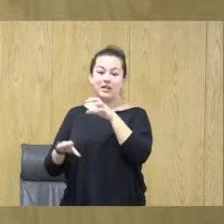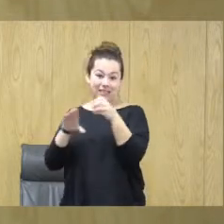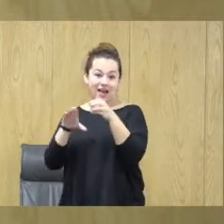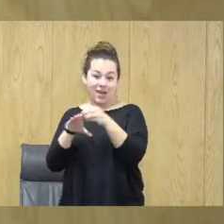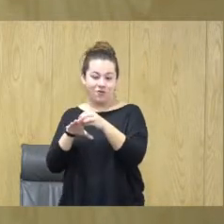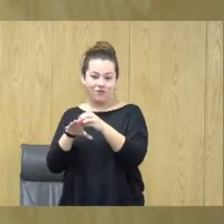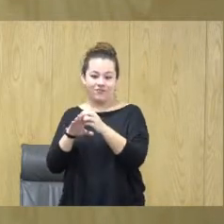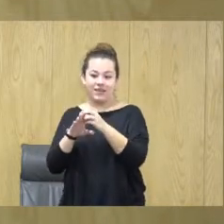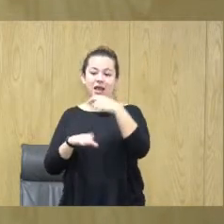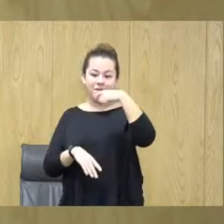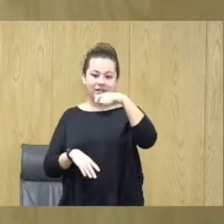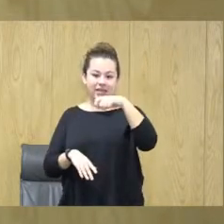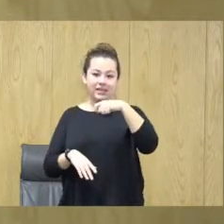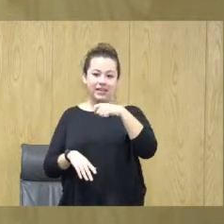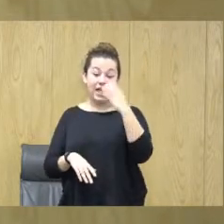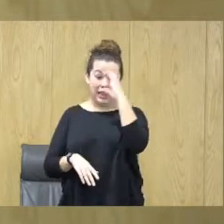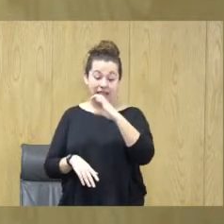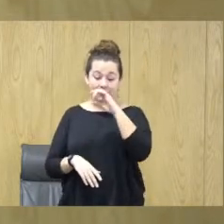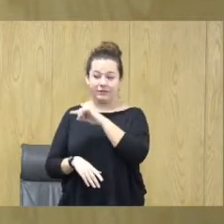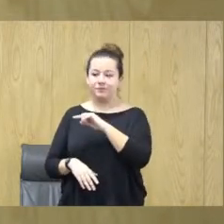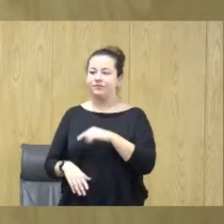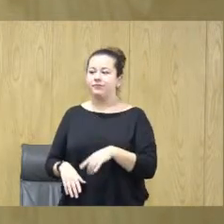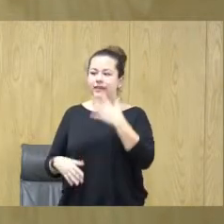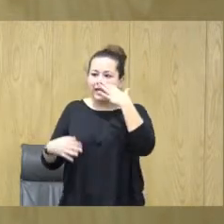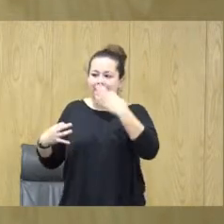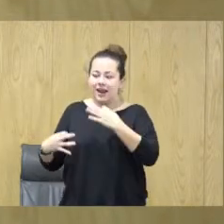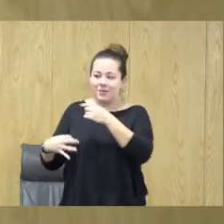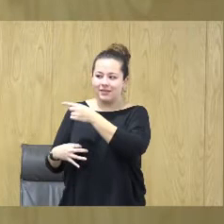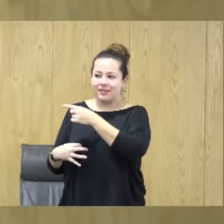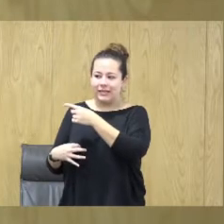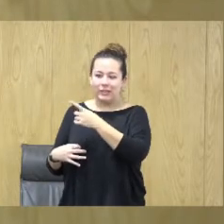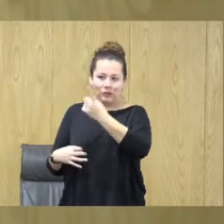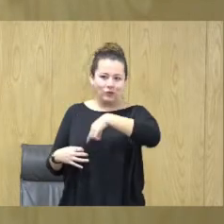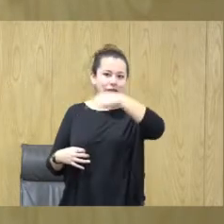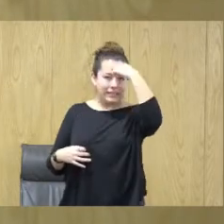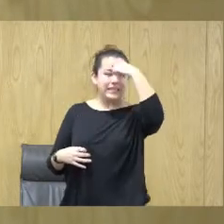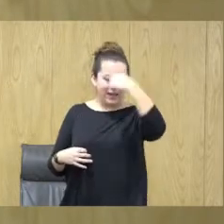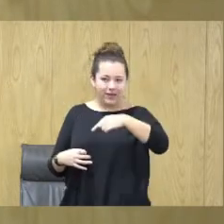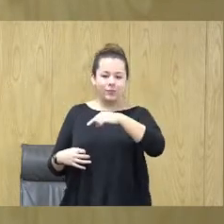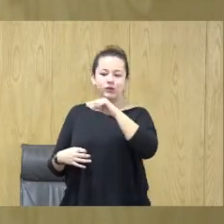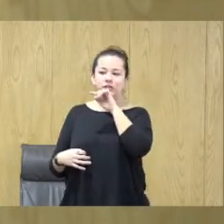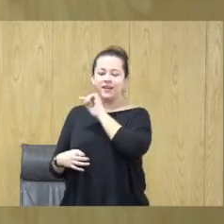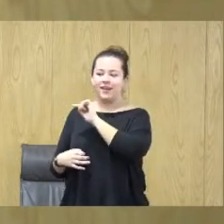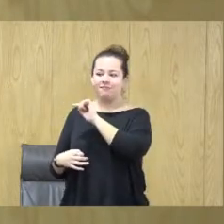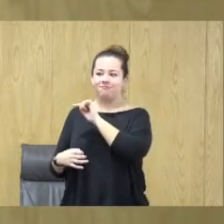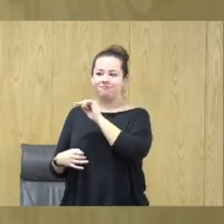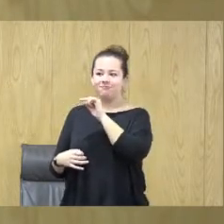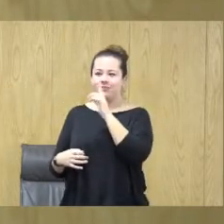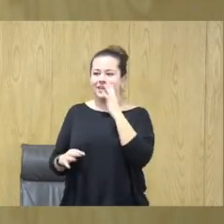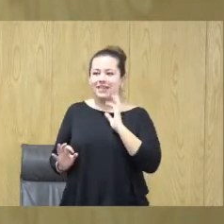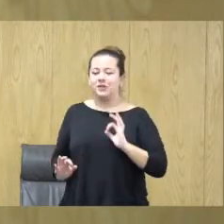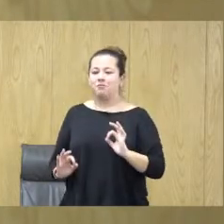Cayo, presidente del CERMI, que realmente nos consta que tiene una especial